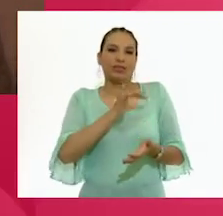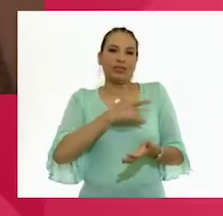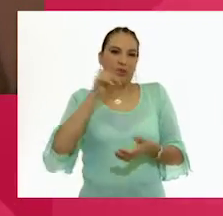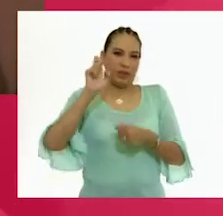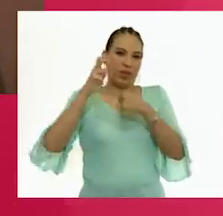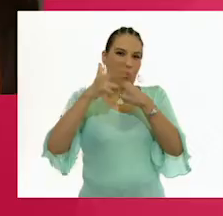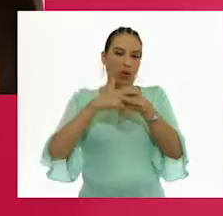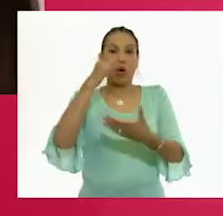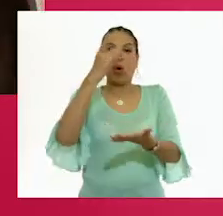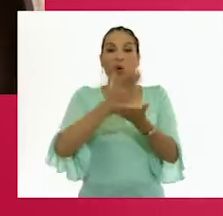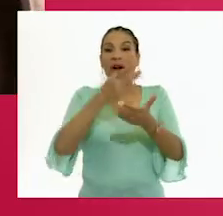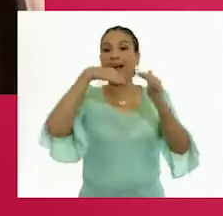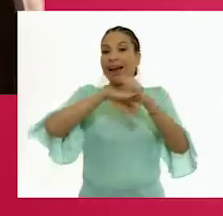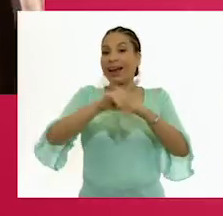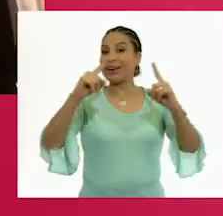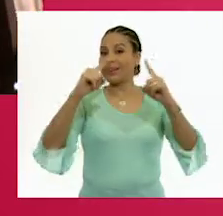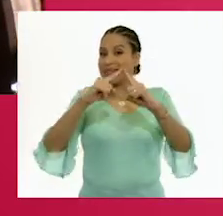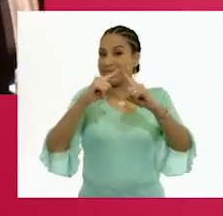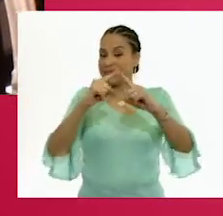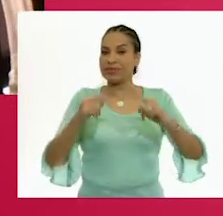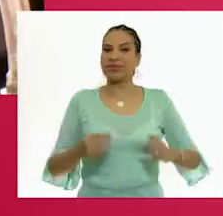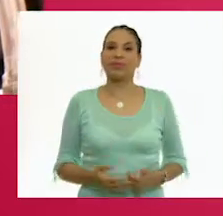en este solo convento.